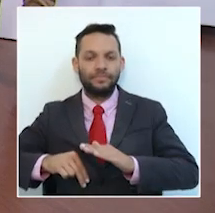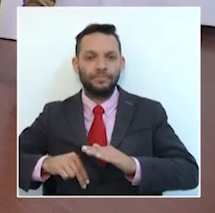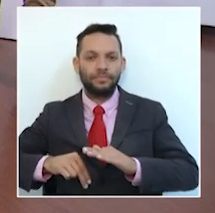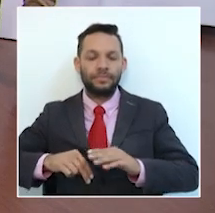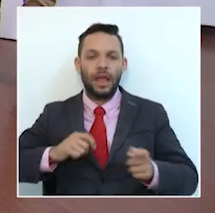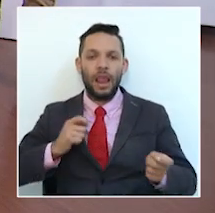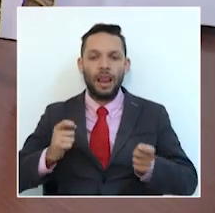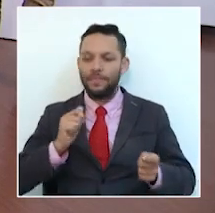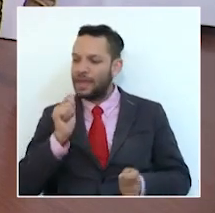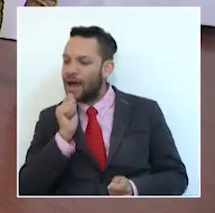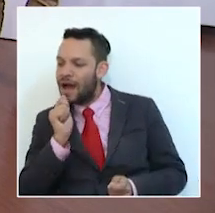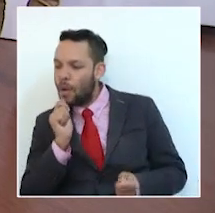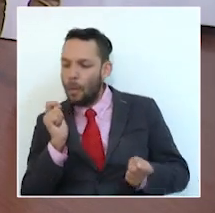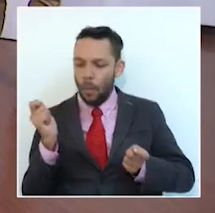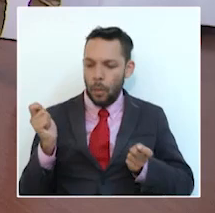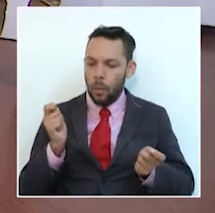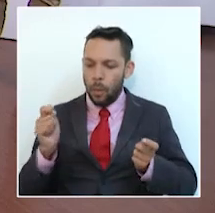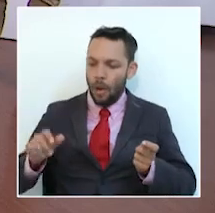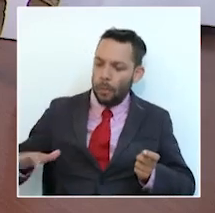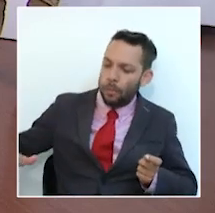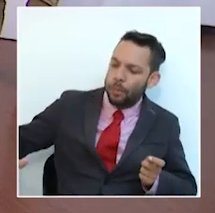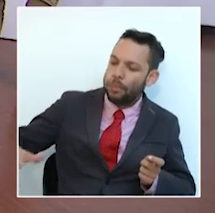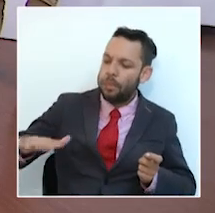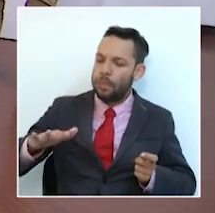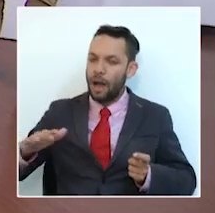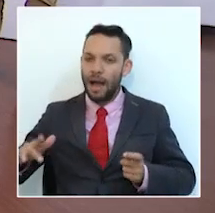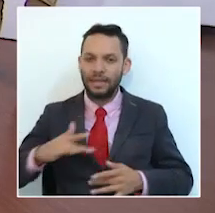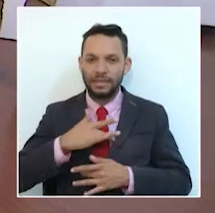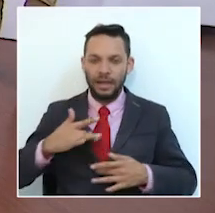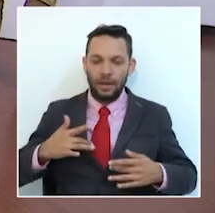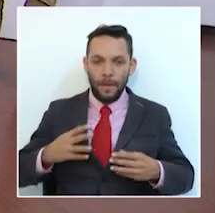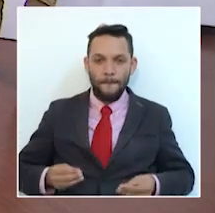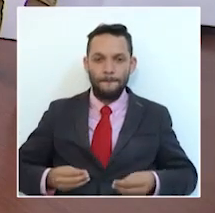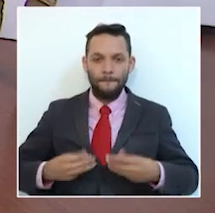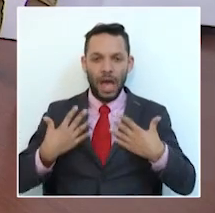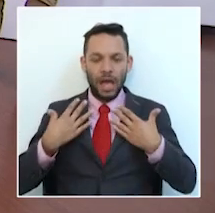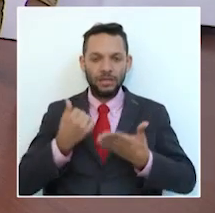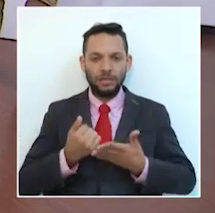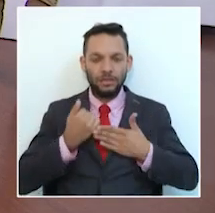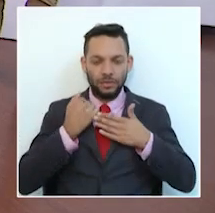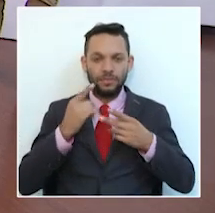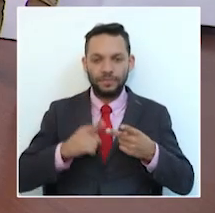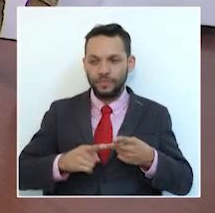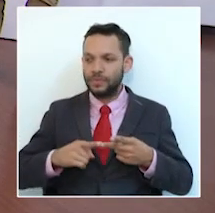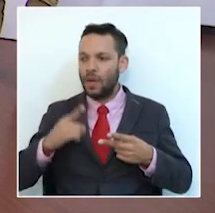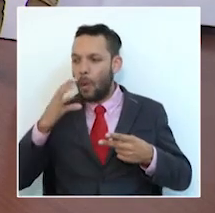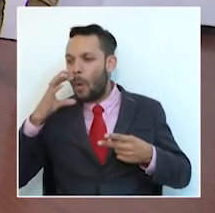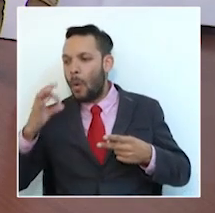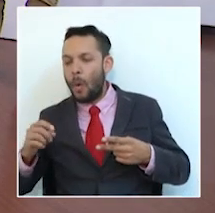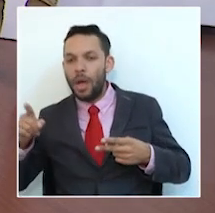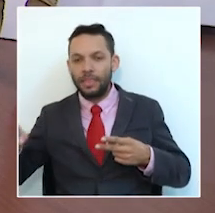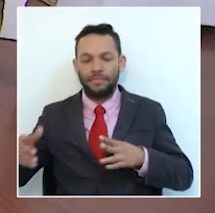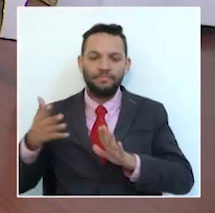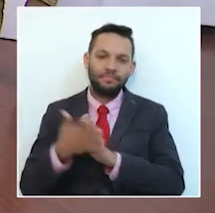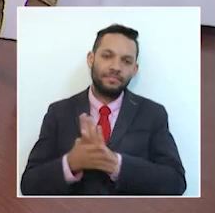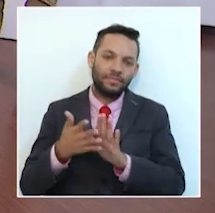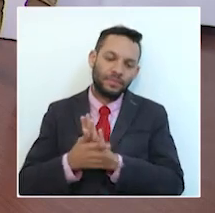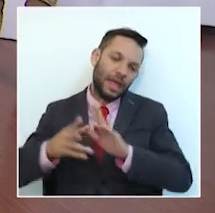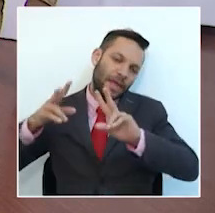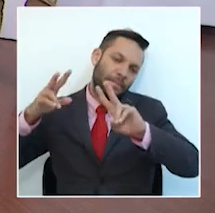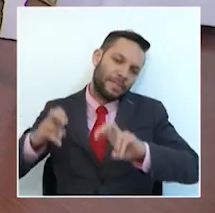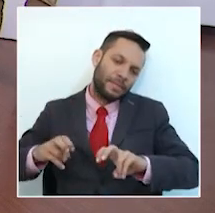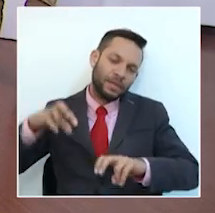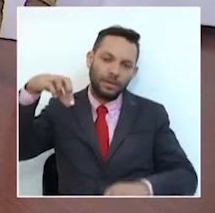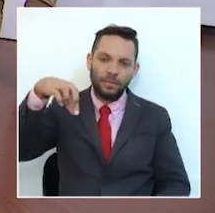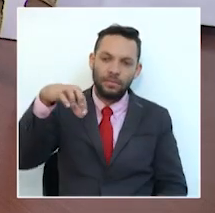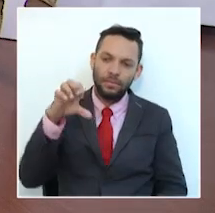manejo de terapias con agua de mar el doctor josé luís elegido soto investigación y desarrollo de pelo y des termales